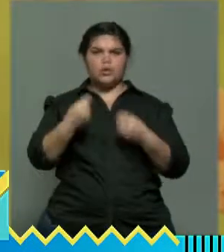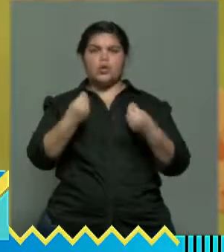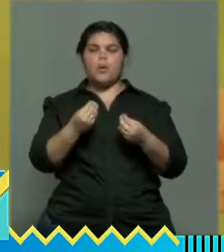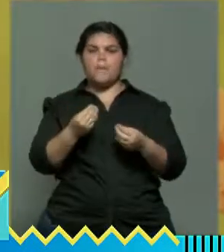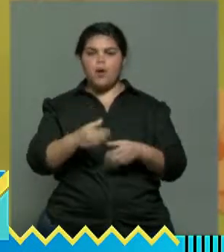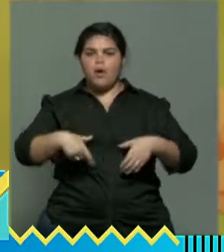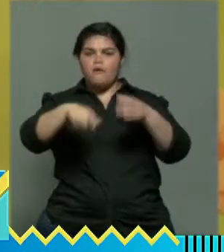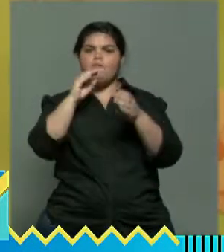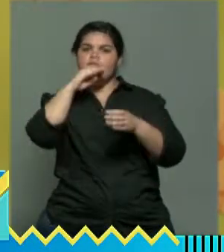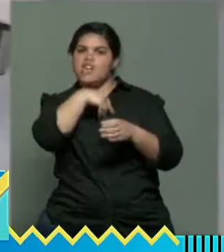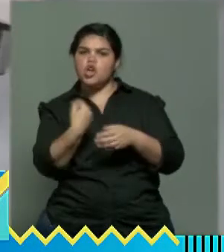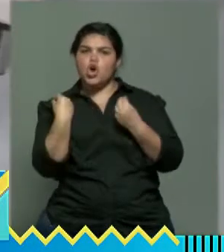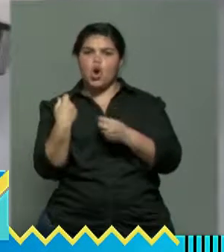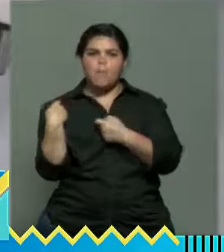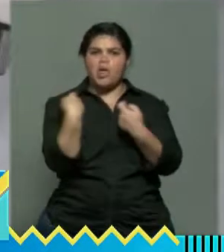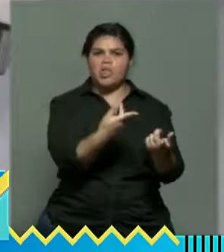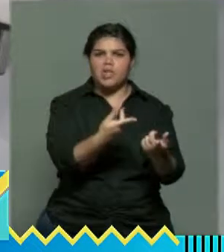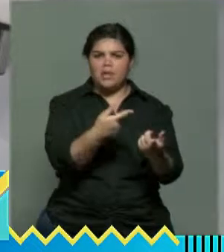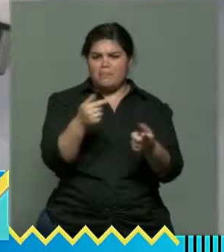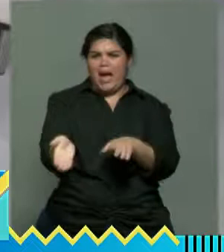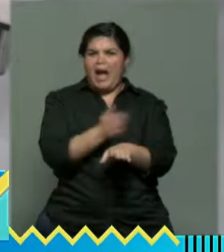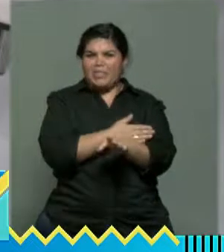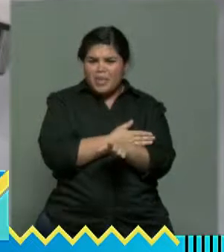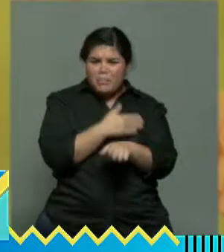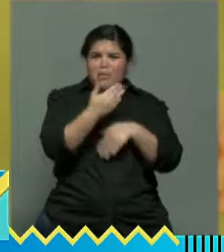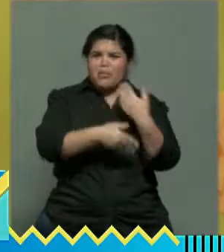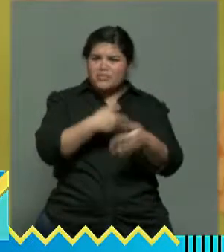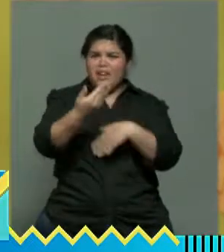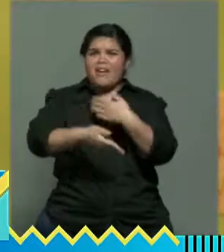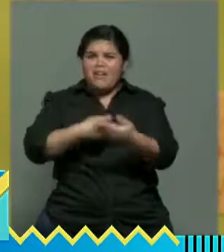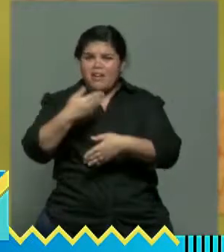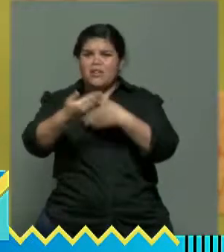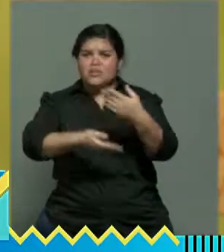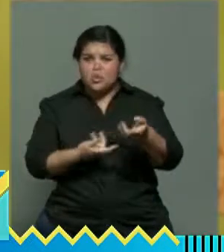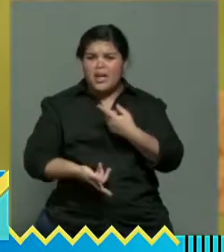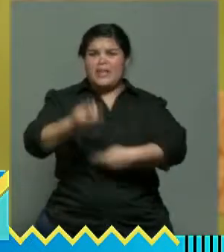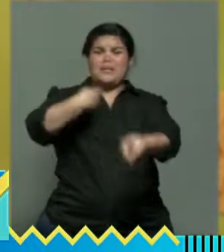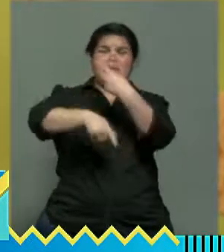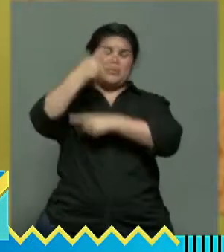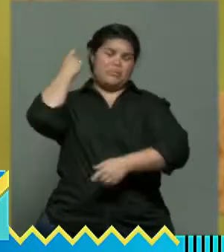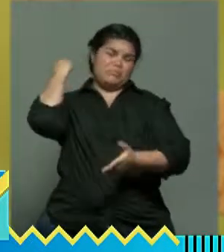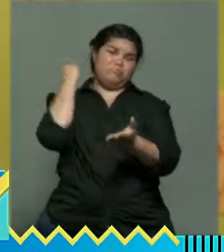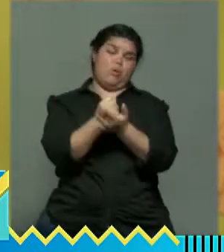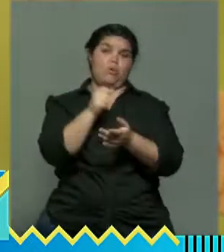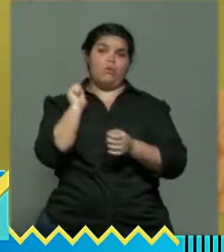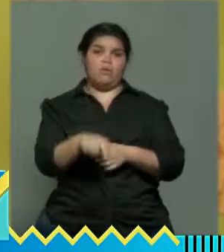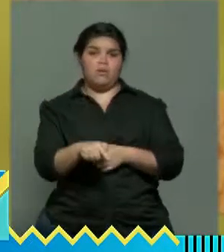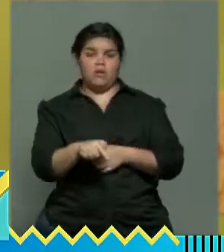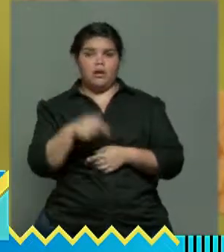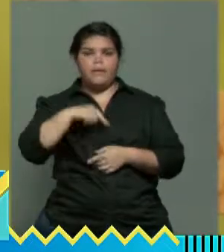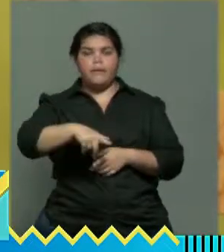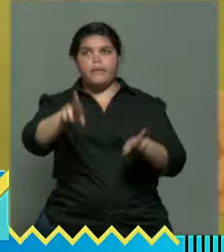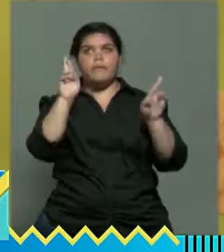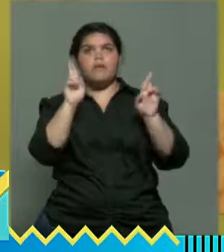una botella de vino, es producto, digamos, de un proceso largo, claro, histórico, que me parece, yo imagino, espero que lo puedan rever, se